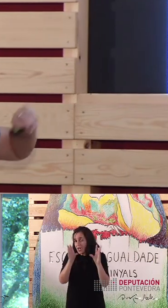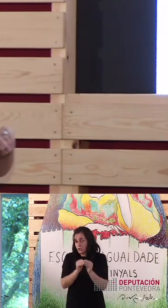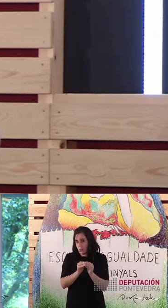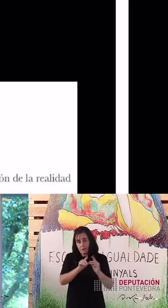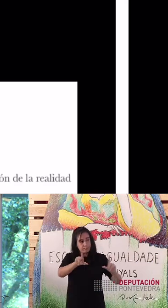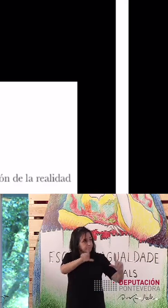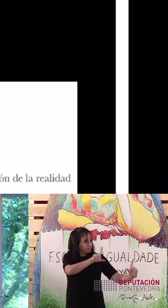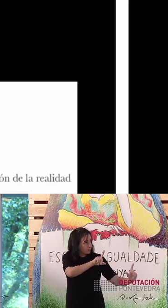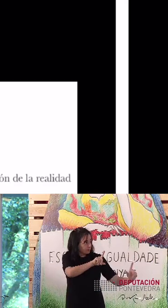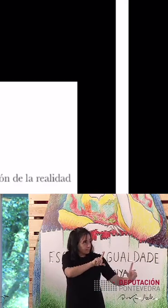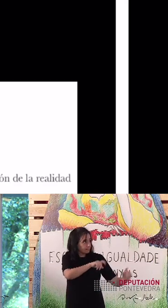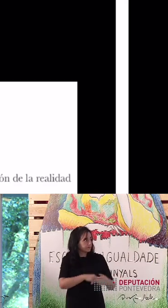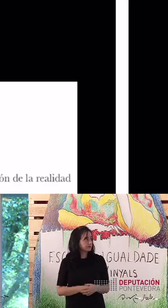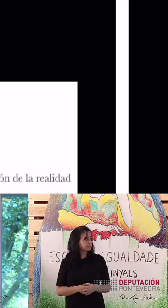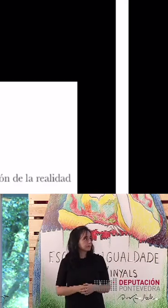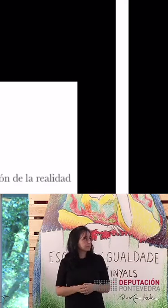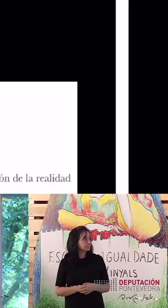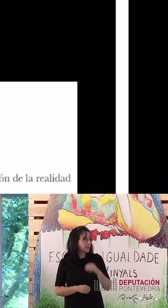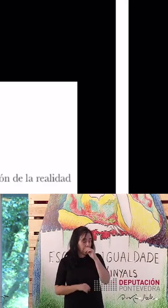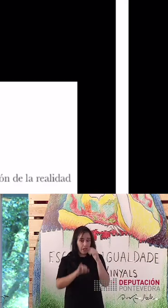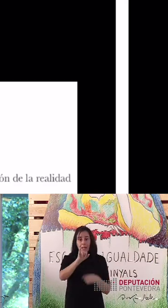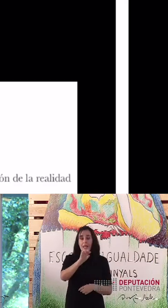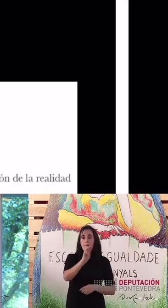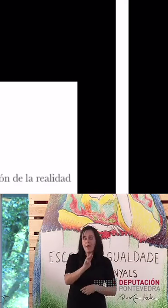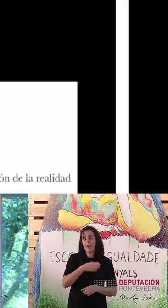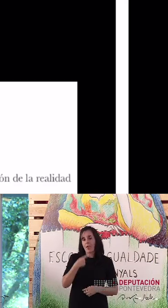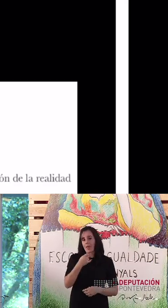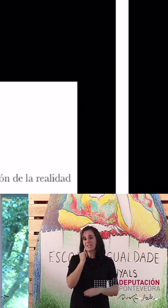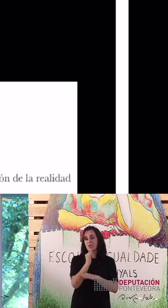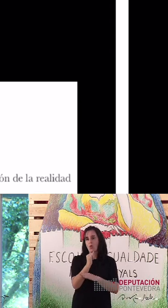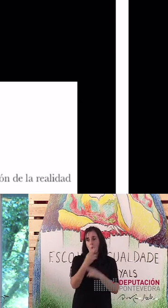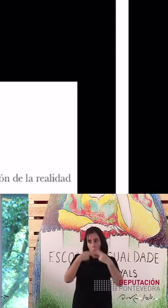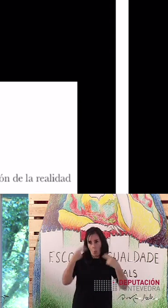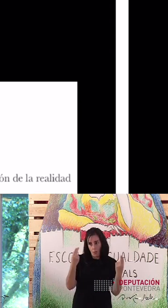neste cuadro. IP son institucións públicas,